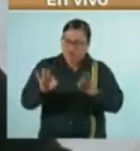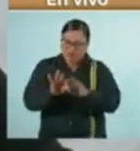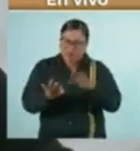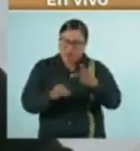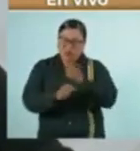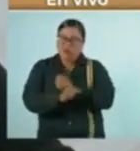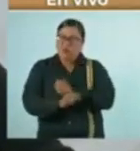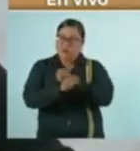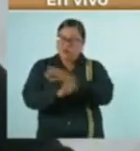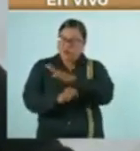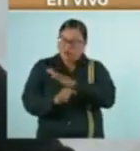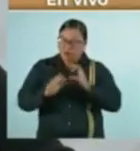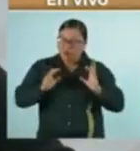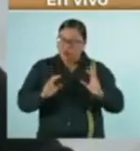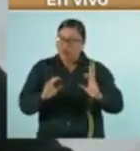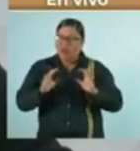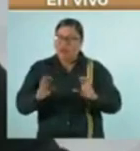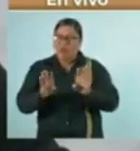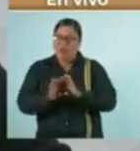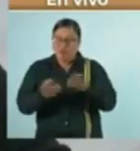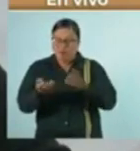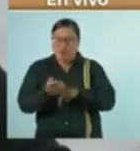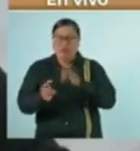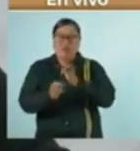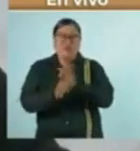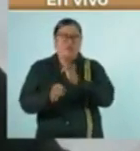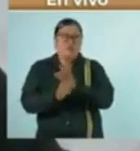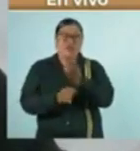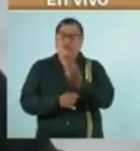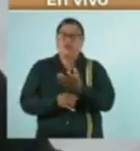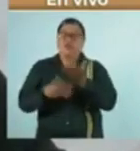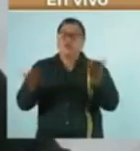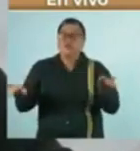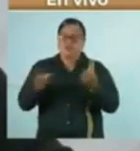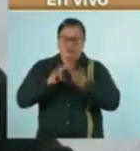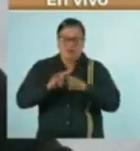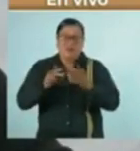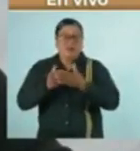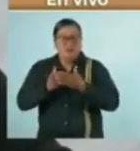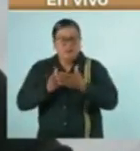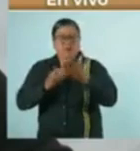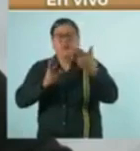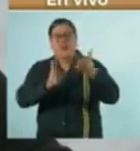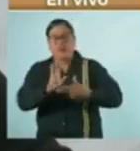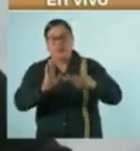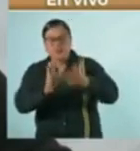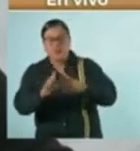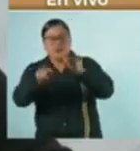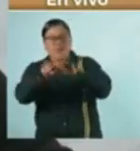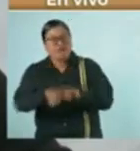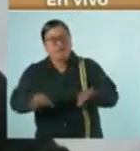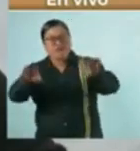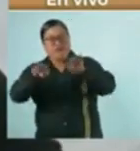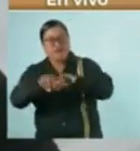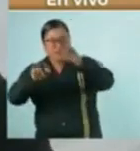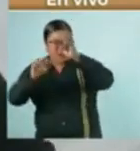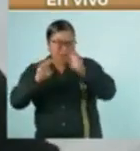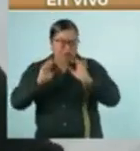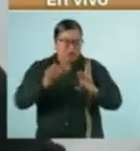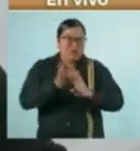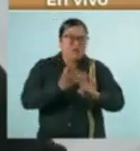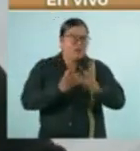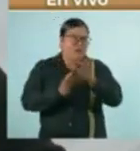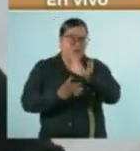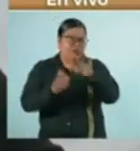está resguardada en el ámbito digital. A raíz de esto, pues vamos a empezar con talleres y con campañas también de prevención y